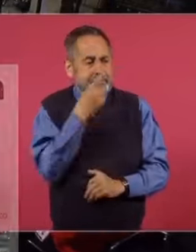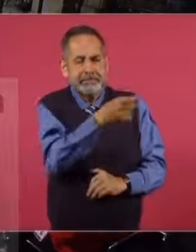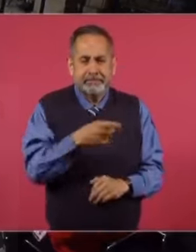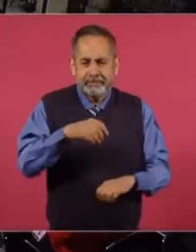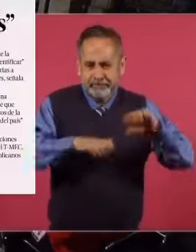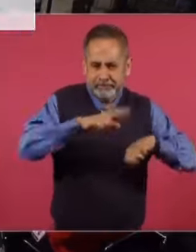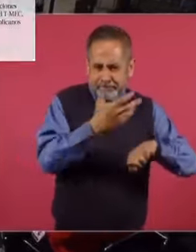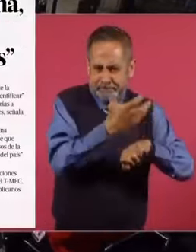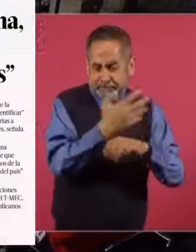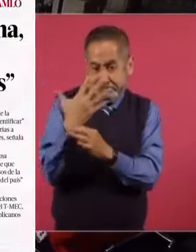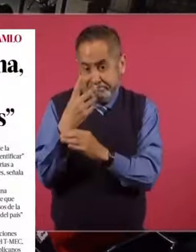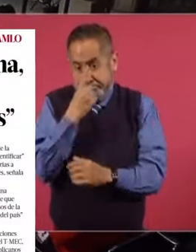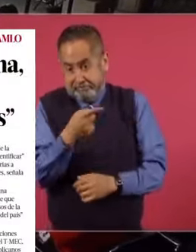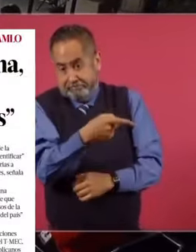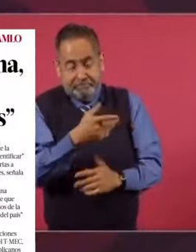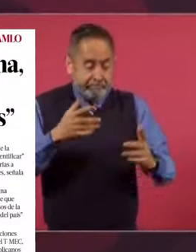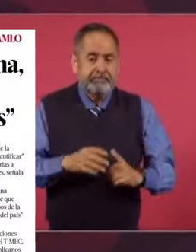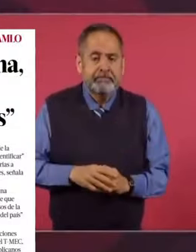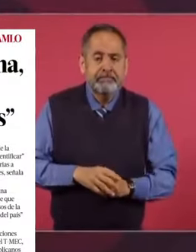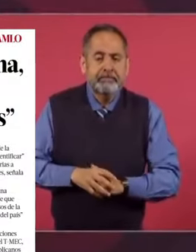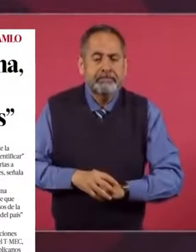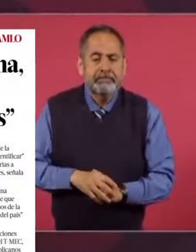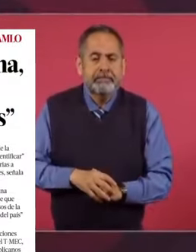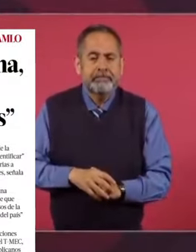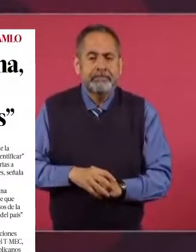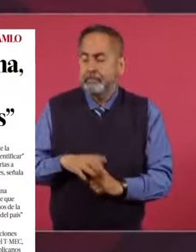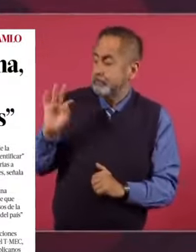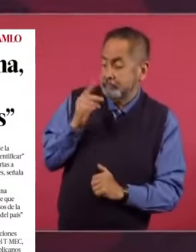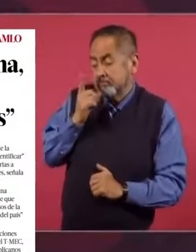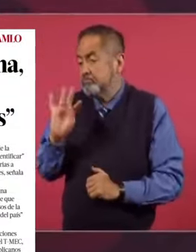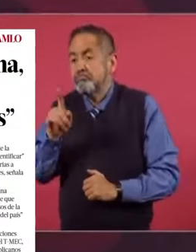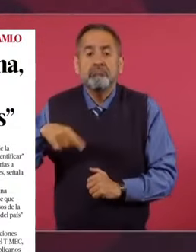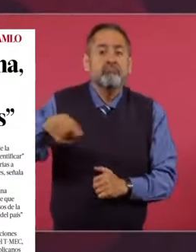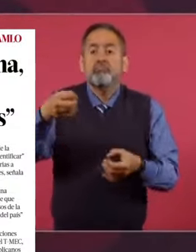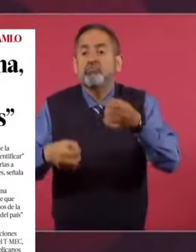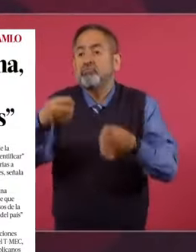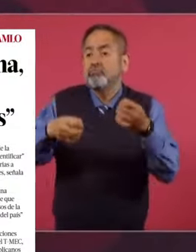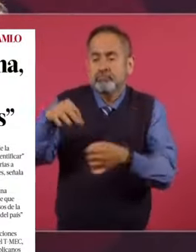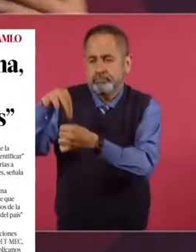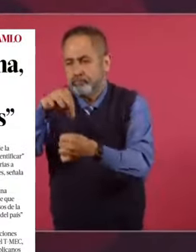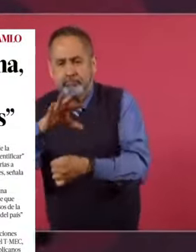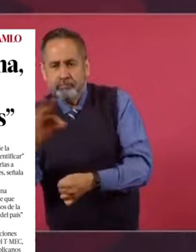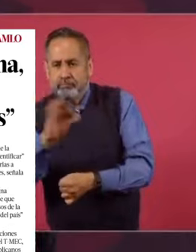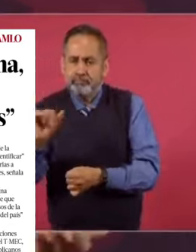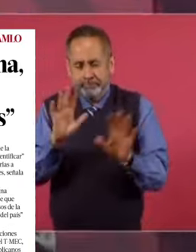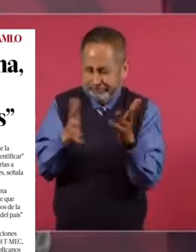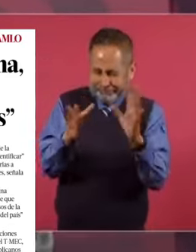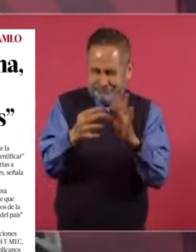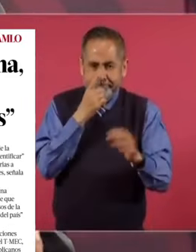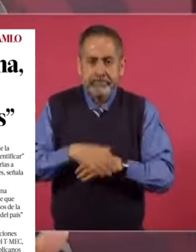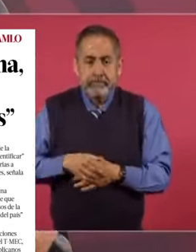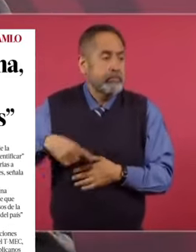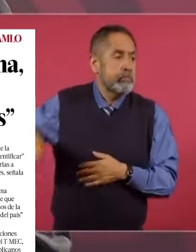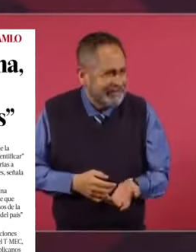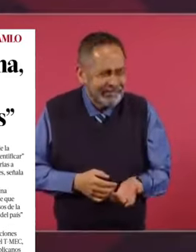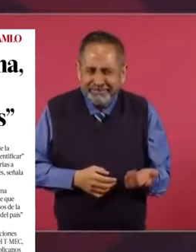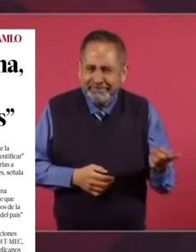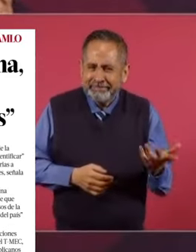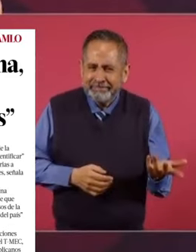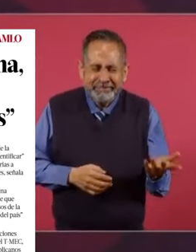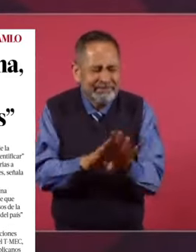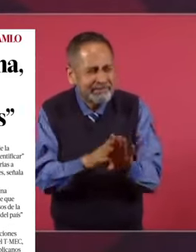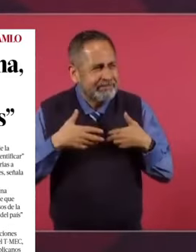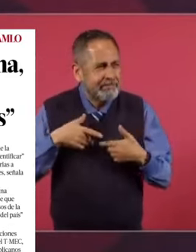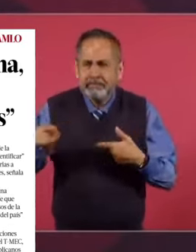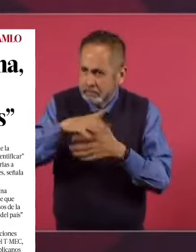embajador de Estados Unidos que si se eligen a los jueces, palabras más, palabras menos, se afecta a la democracia. ¿Cómo